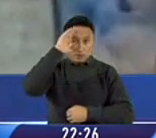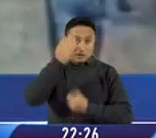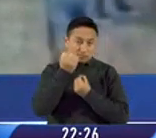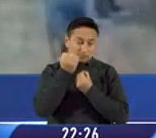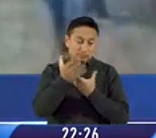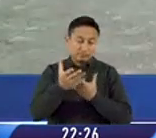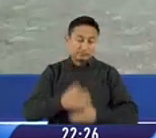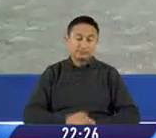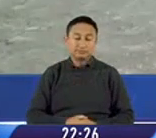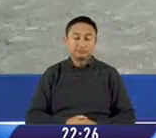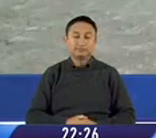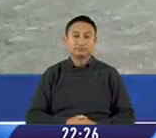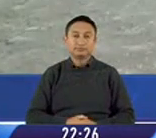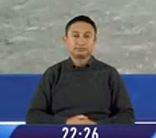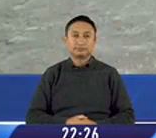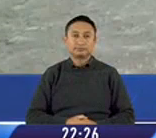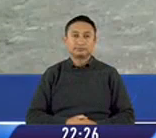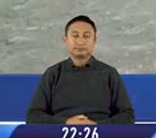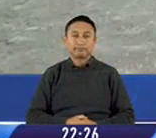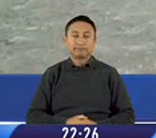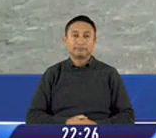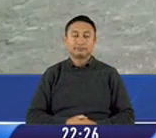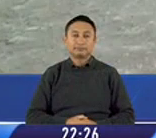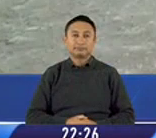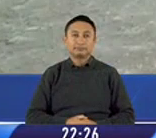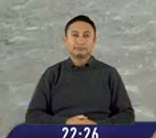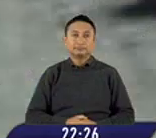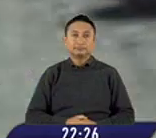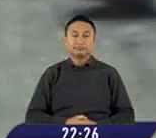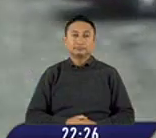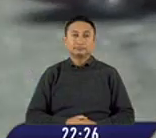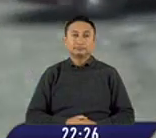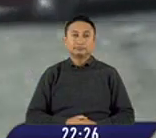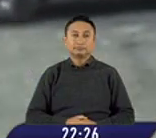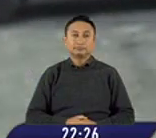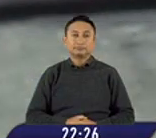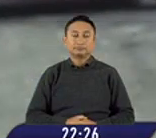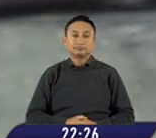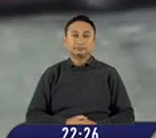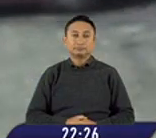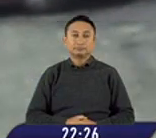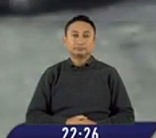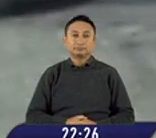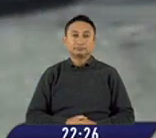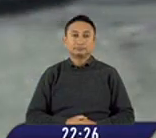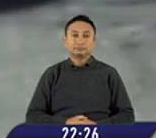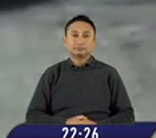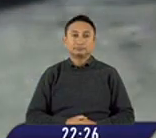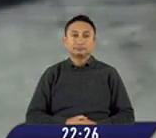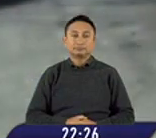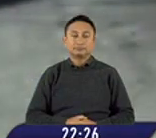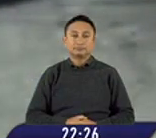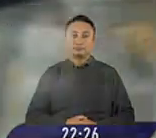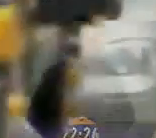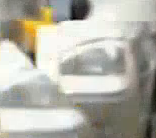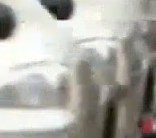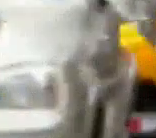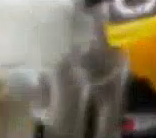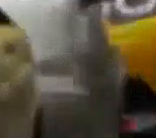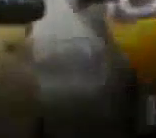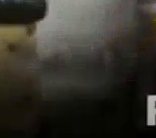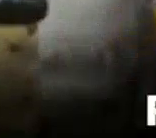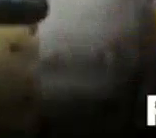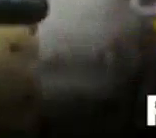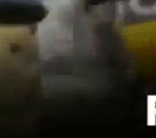de los uniformados sobre estos delincuentes. Informó Marilyn Jaramillo.